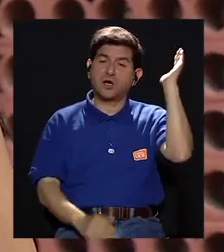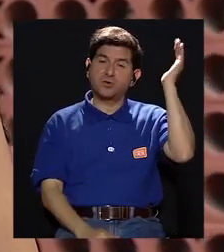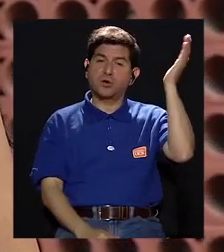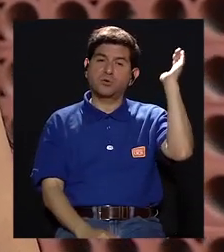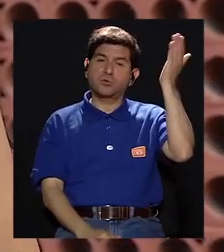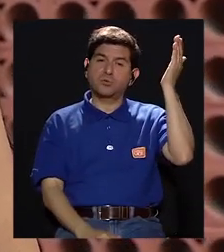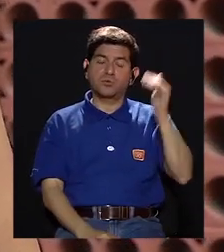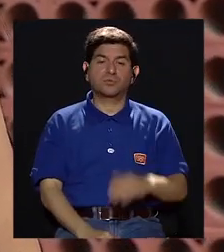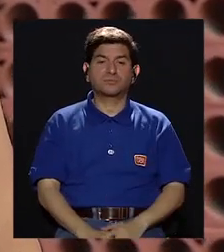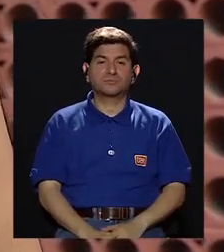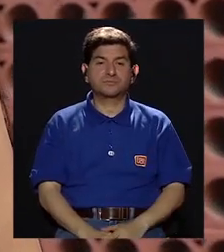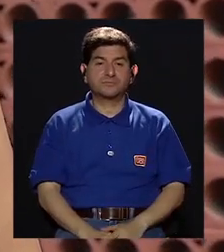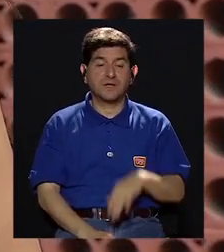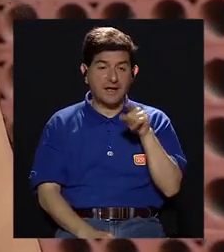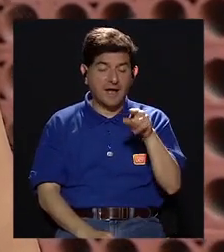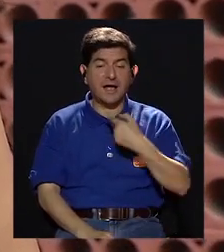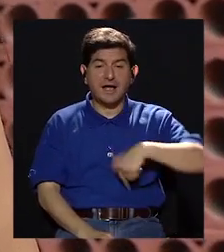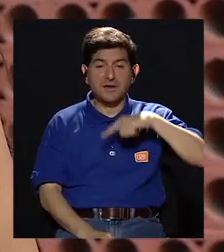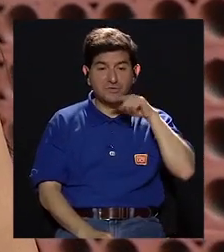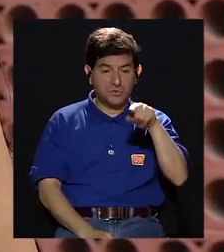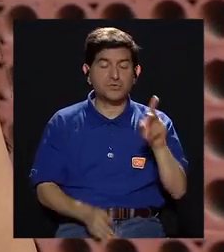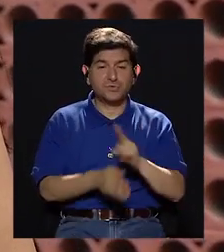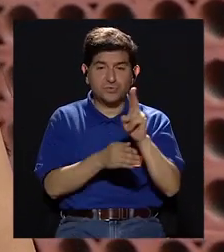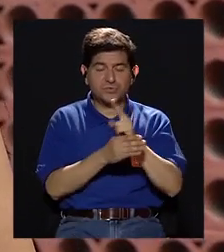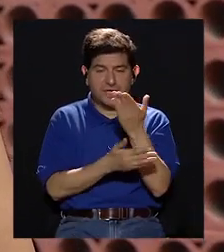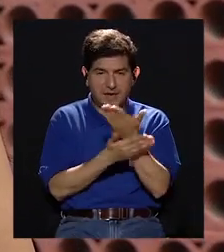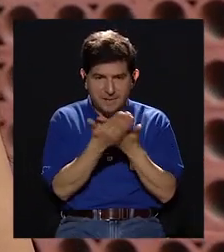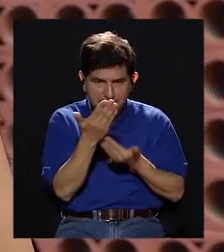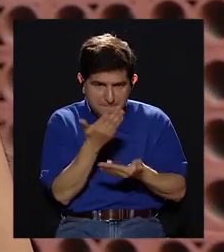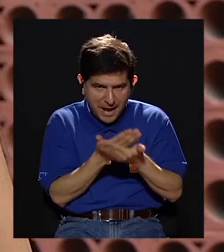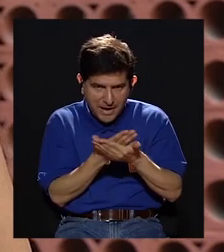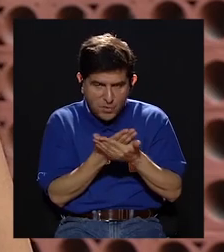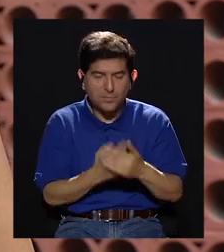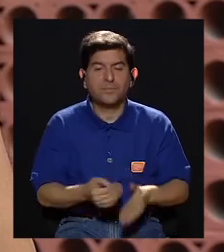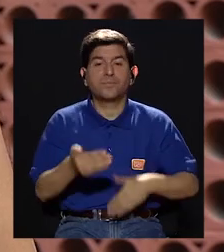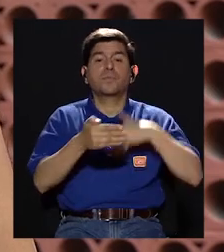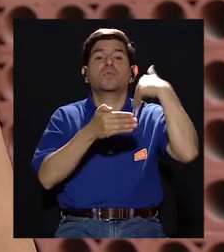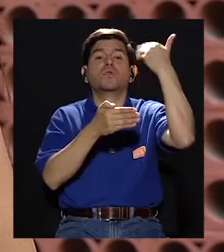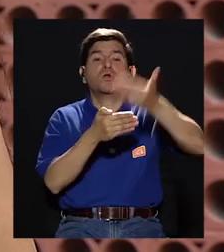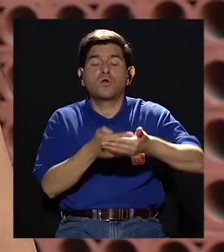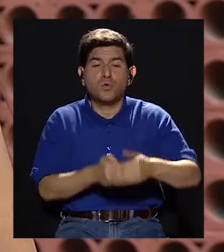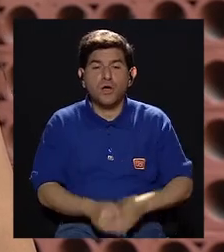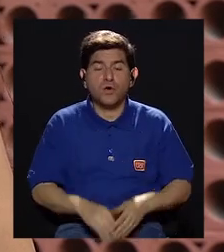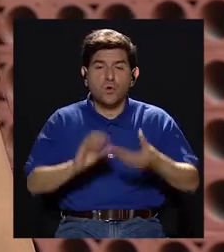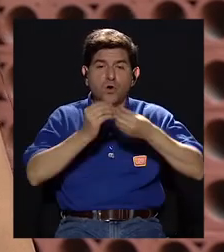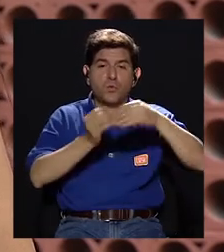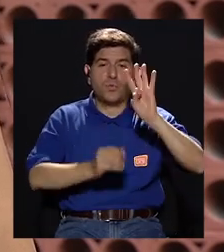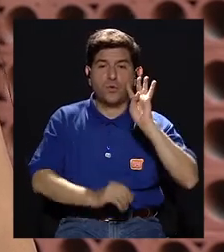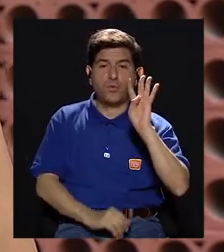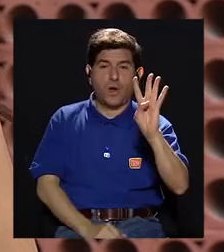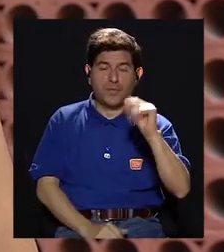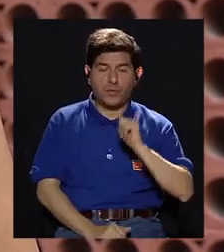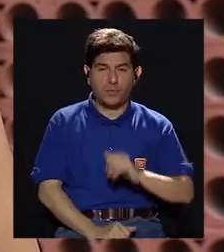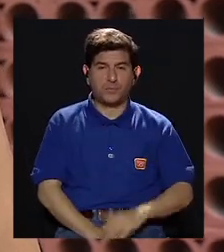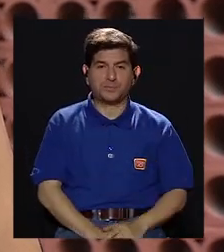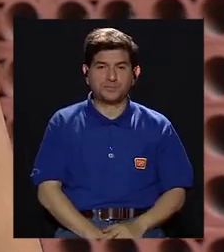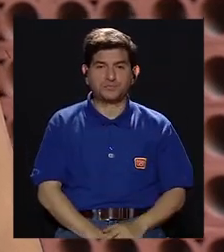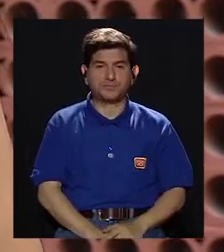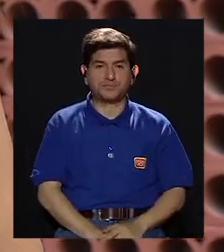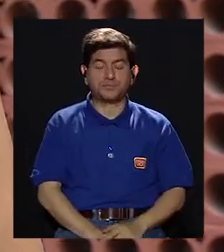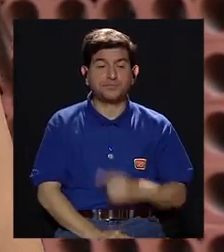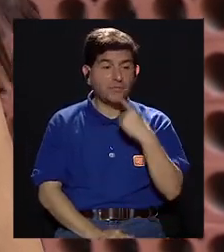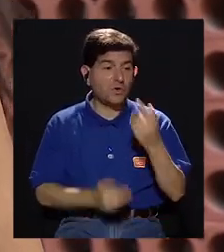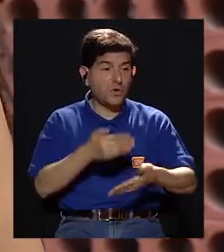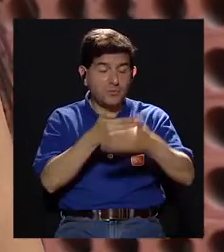una charla o en una presentación, vamos a ponernos la mano ahí. Después vamos a pasar al centro número 4, que es